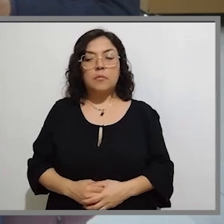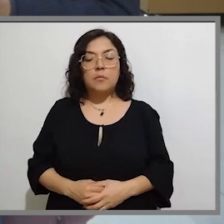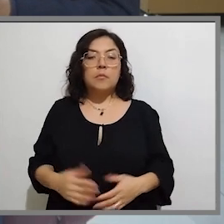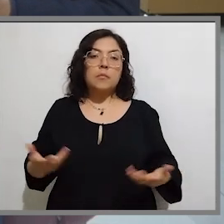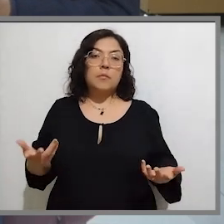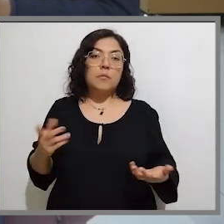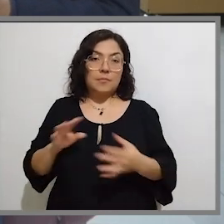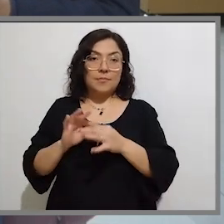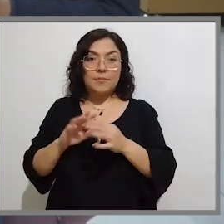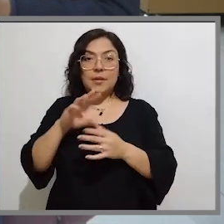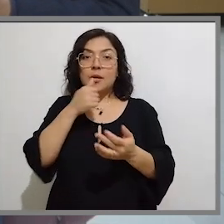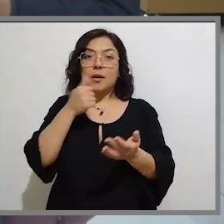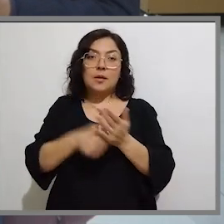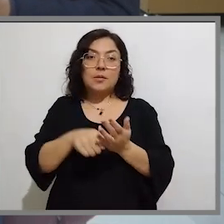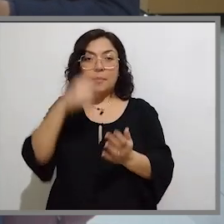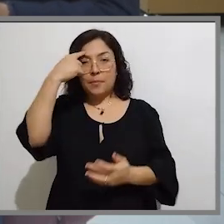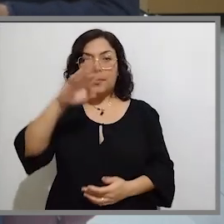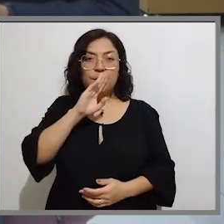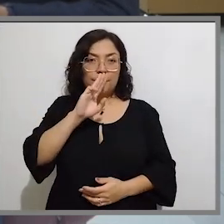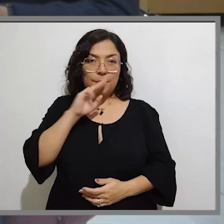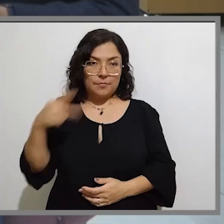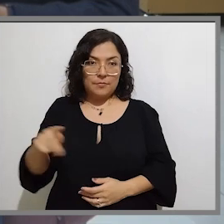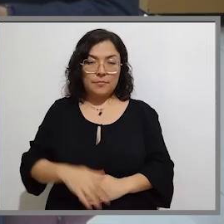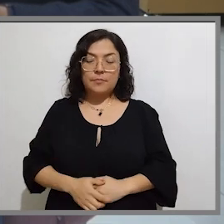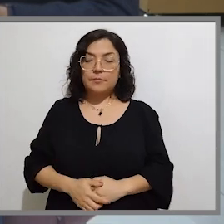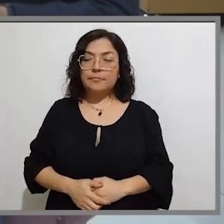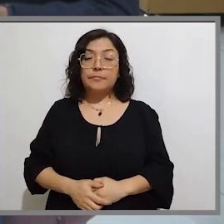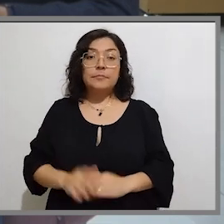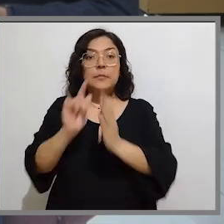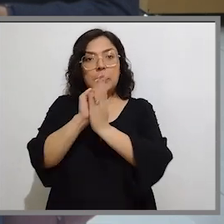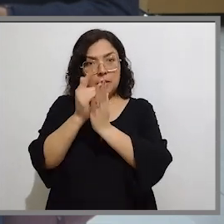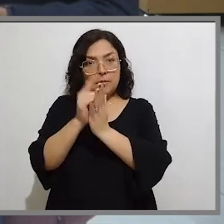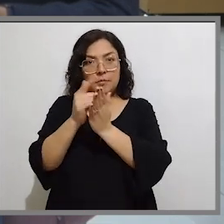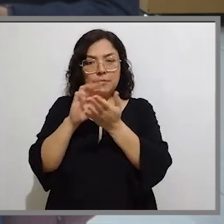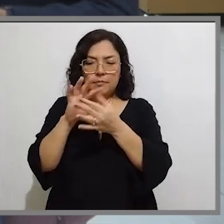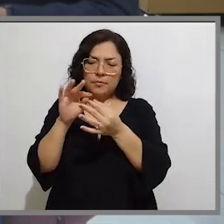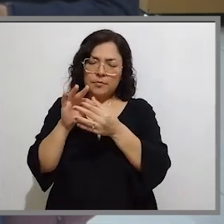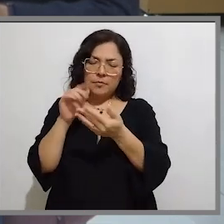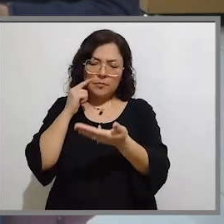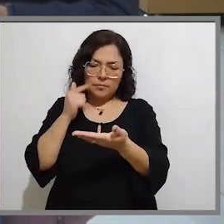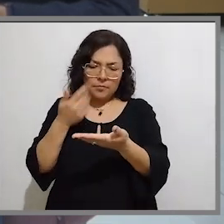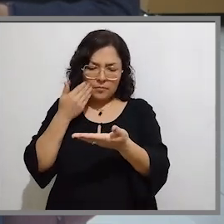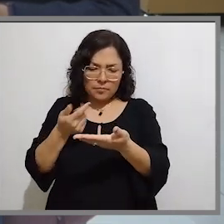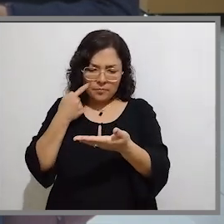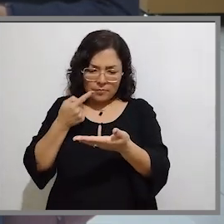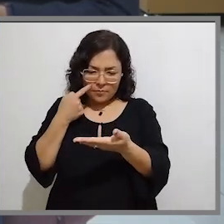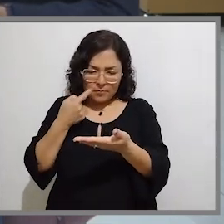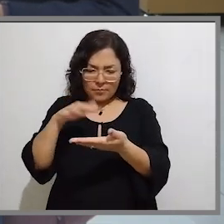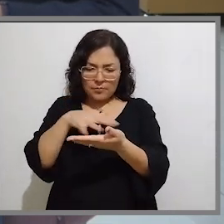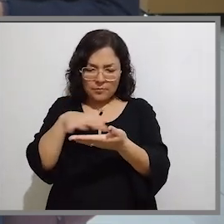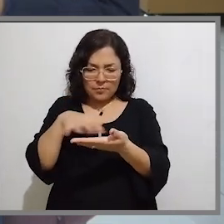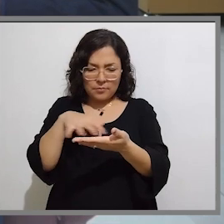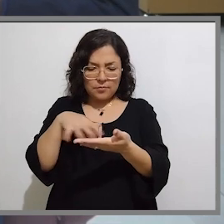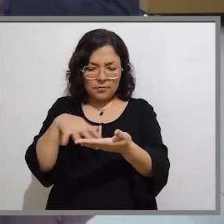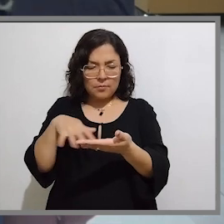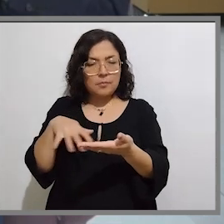tiene esa particularidad. Pero el libro también sigue avanzando, lleva un ritmo histórico y de alguna